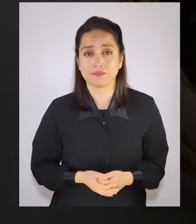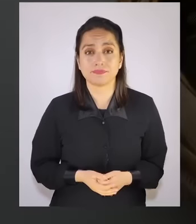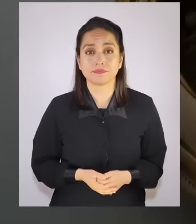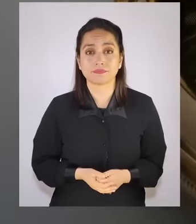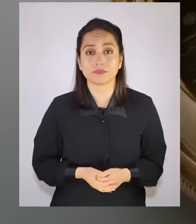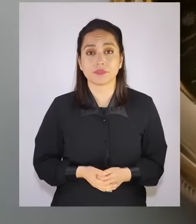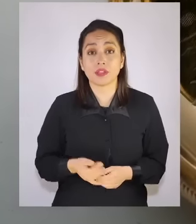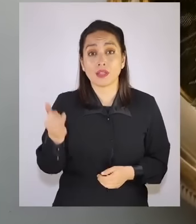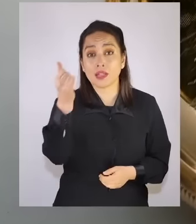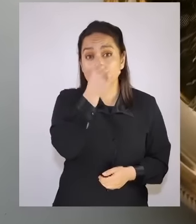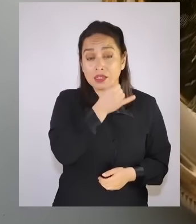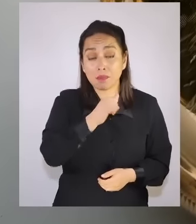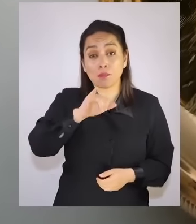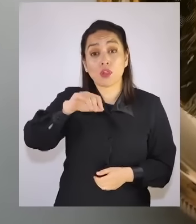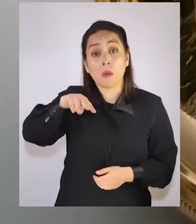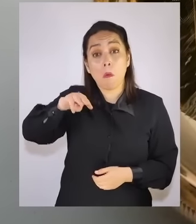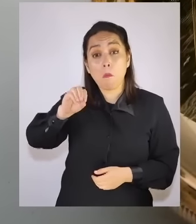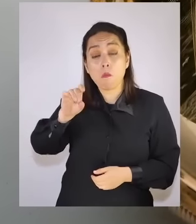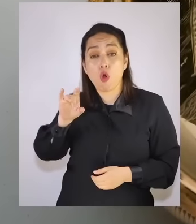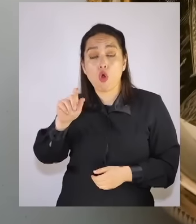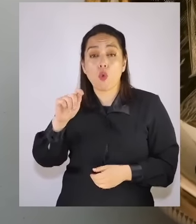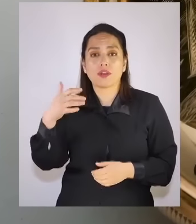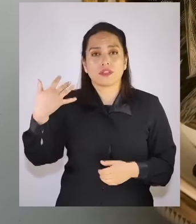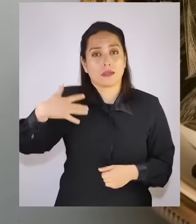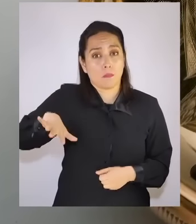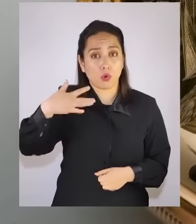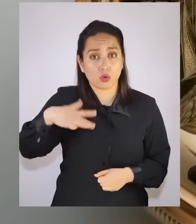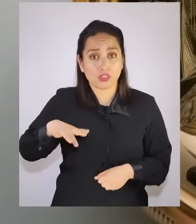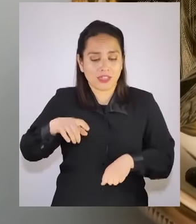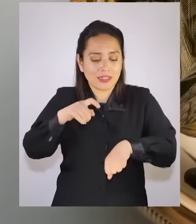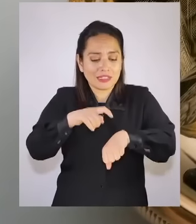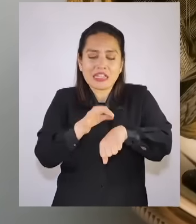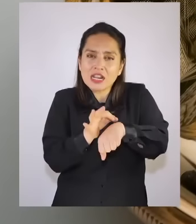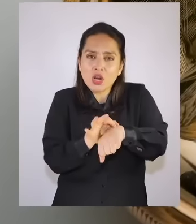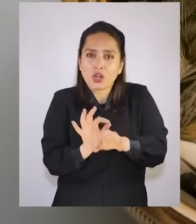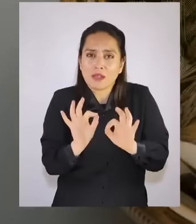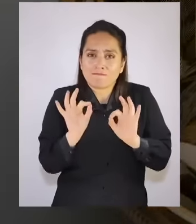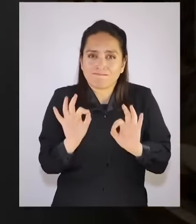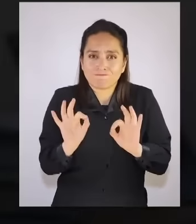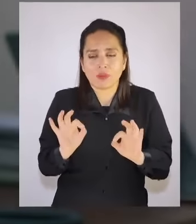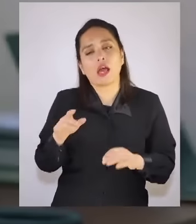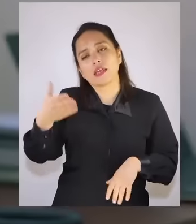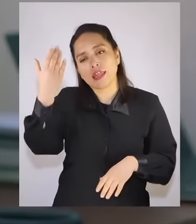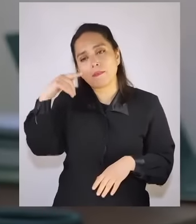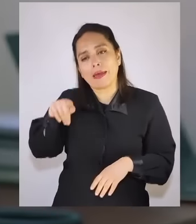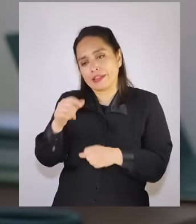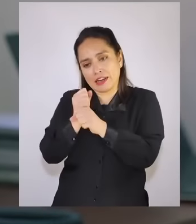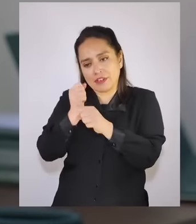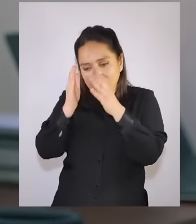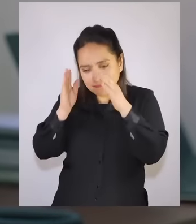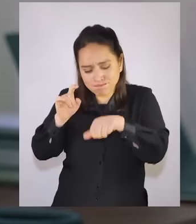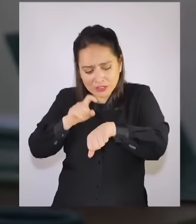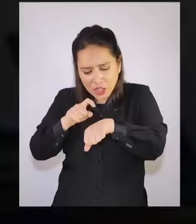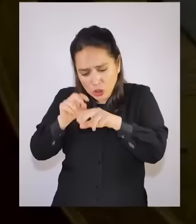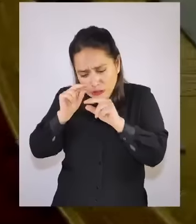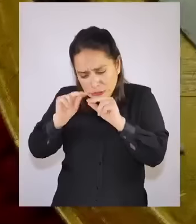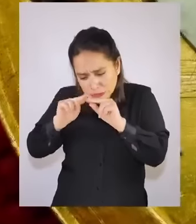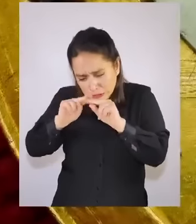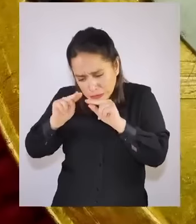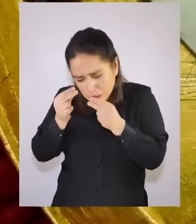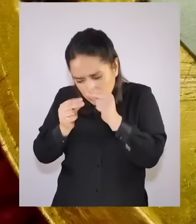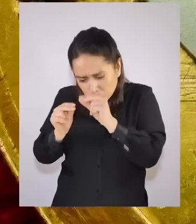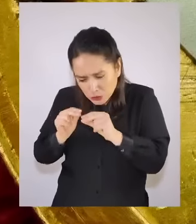En la época de John Mowat era clave tener relojes muy precisos. Él era un relojero, además, que reparaba y producía sus propios relojes.